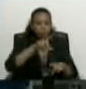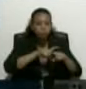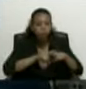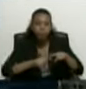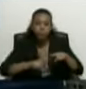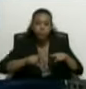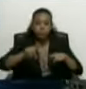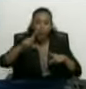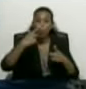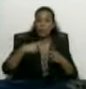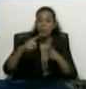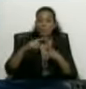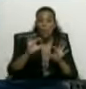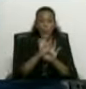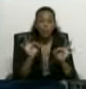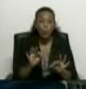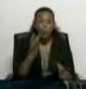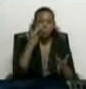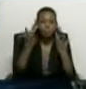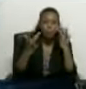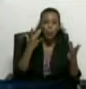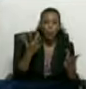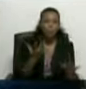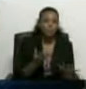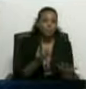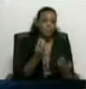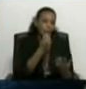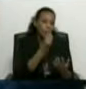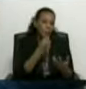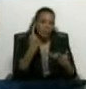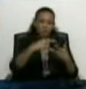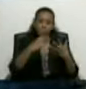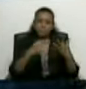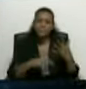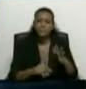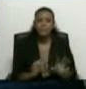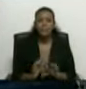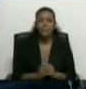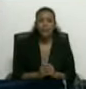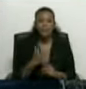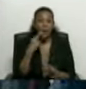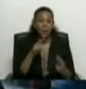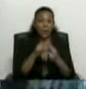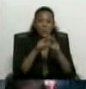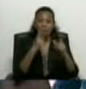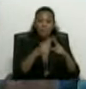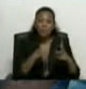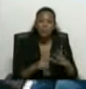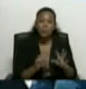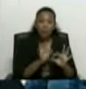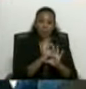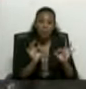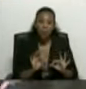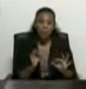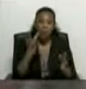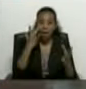Repano con sus distintos atractivos para también conocer las